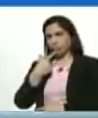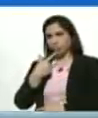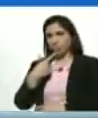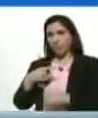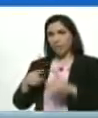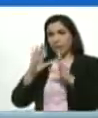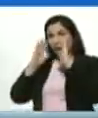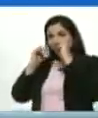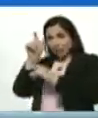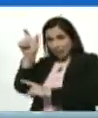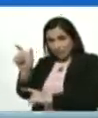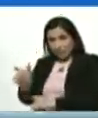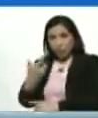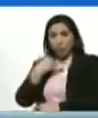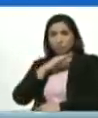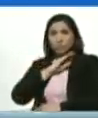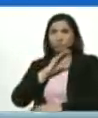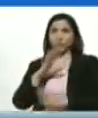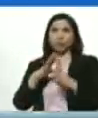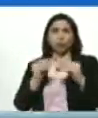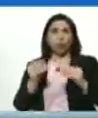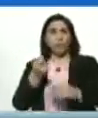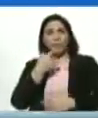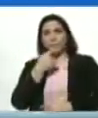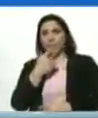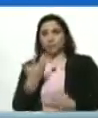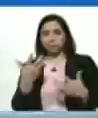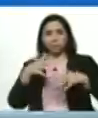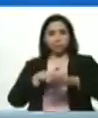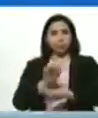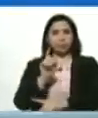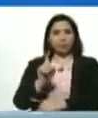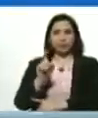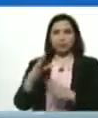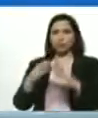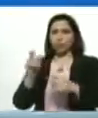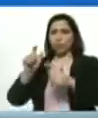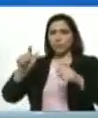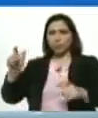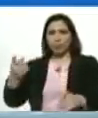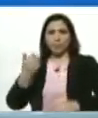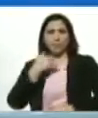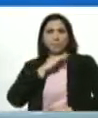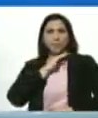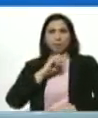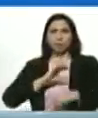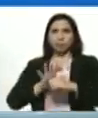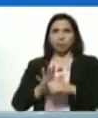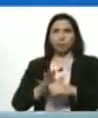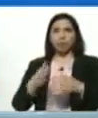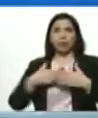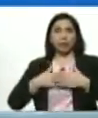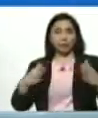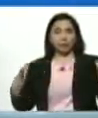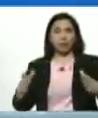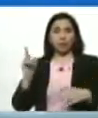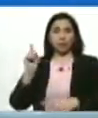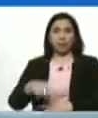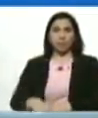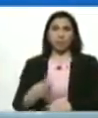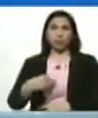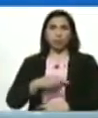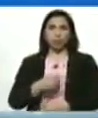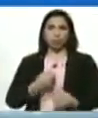medicinas para todos los tratamientos combinados que necesiten todos los pacientes de venezuela así lo he garantizado y así lo